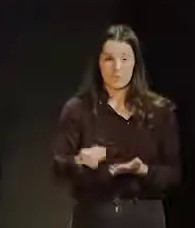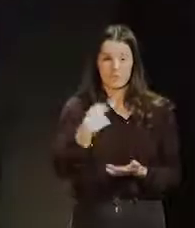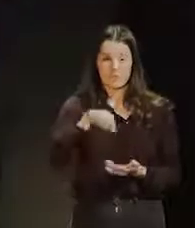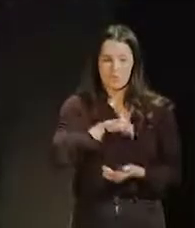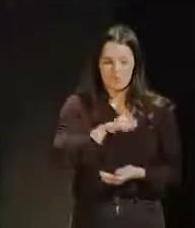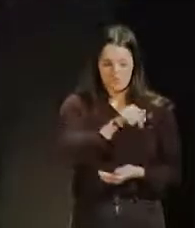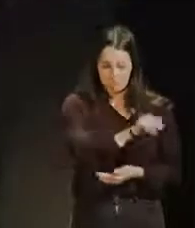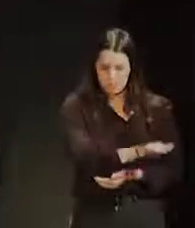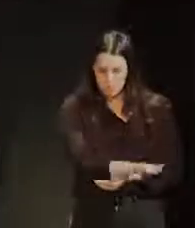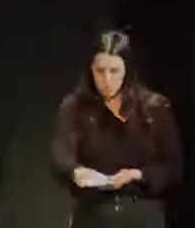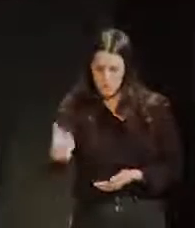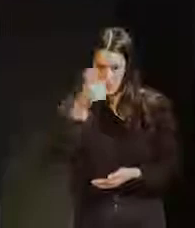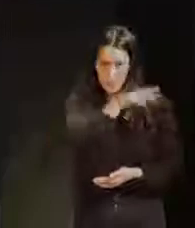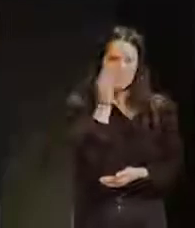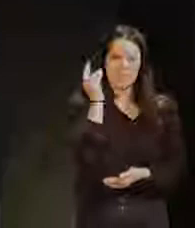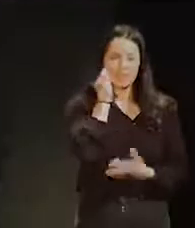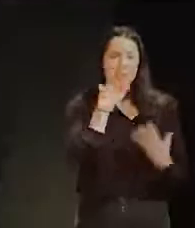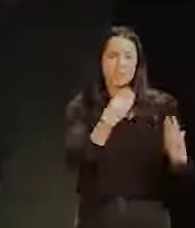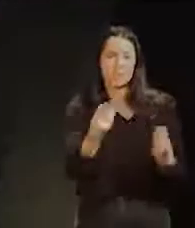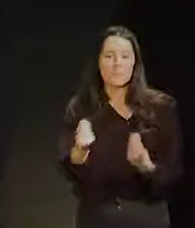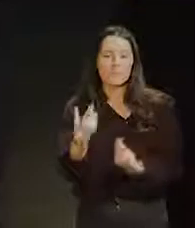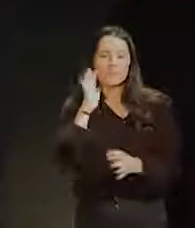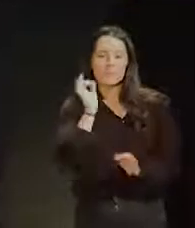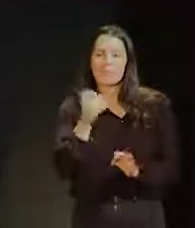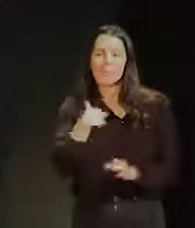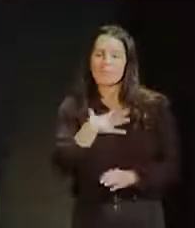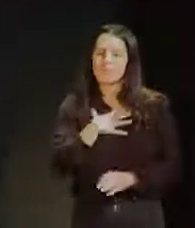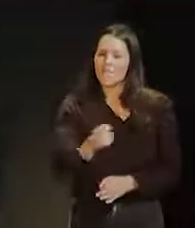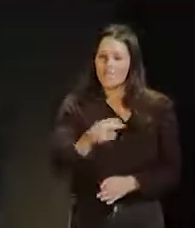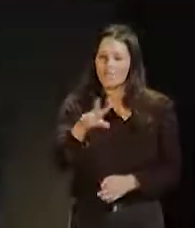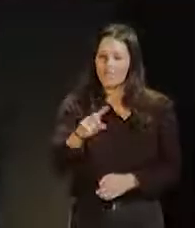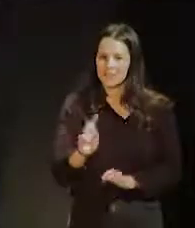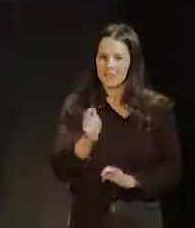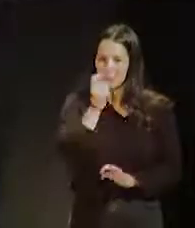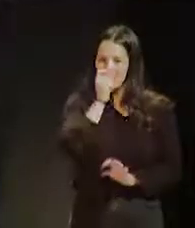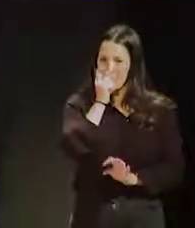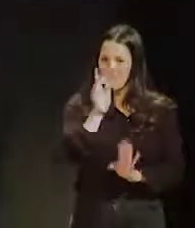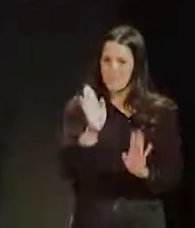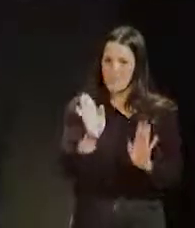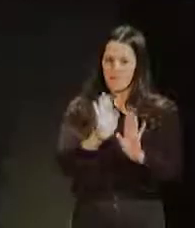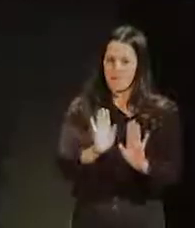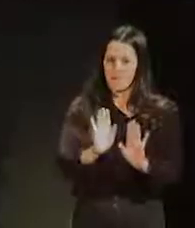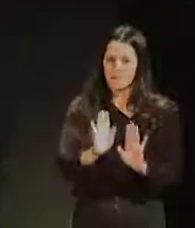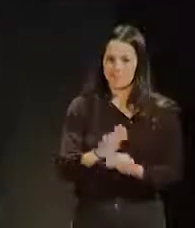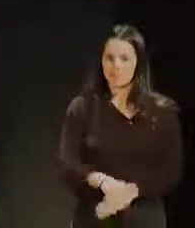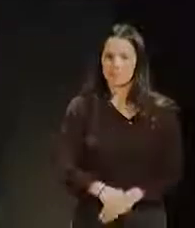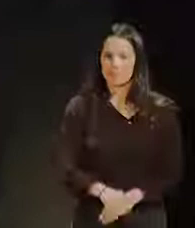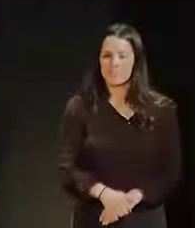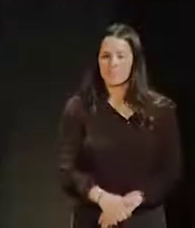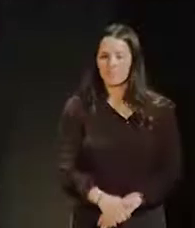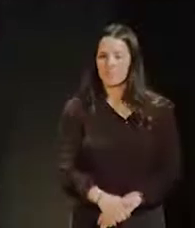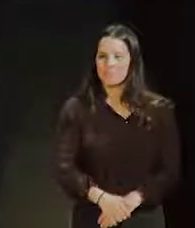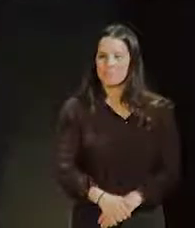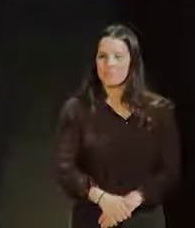molti chicos e chicas, la verdad es que yo no soy tan valiente, soy un poco más censurada de ayer. Ayer era